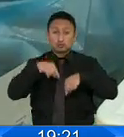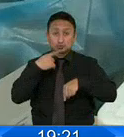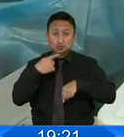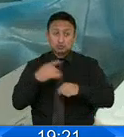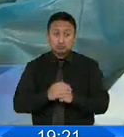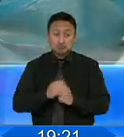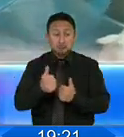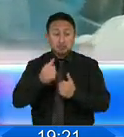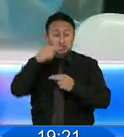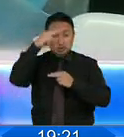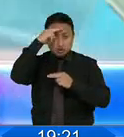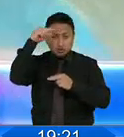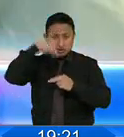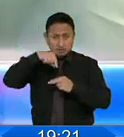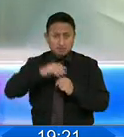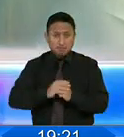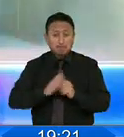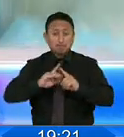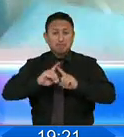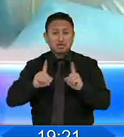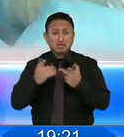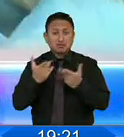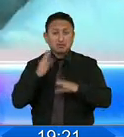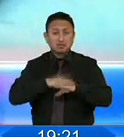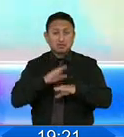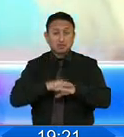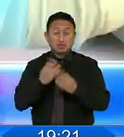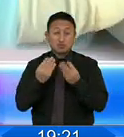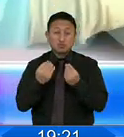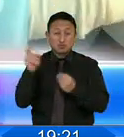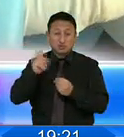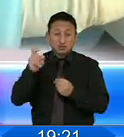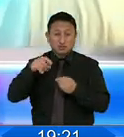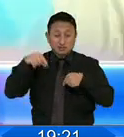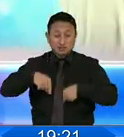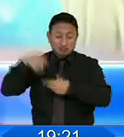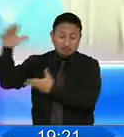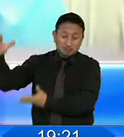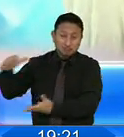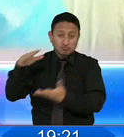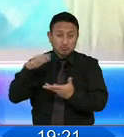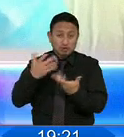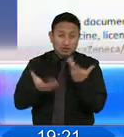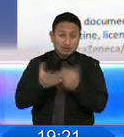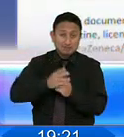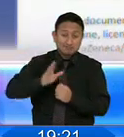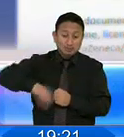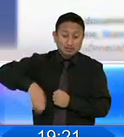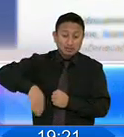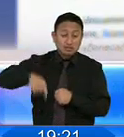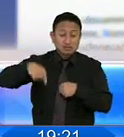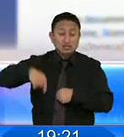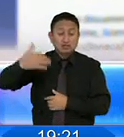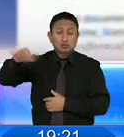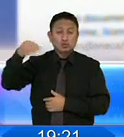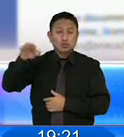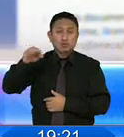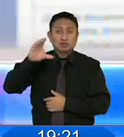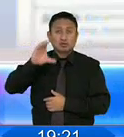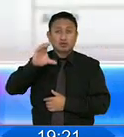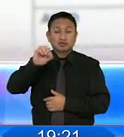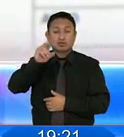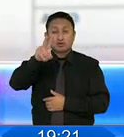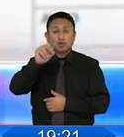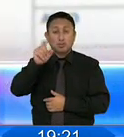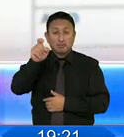noticias para el país, pero por la oferta y demanda y la posibilidad de que la llegada de dosis se retrase, además en el documento de COVAX se especifica